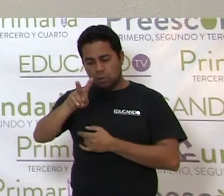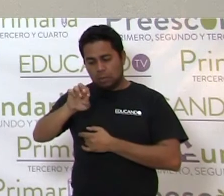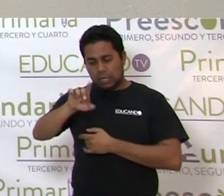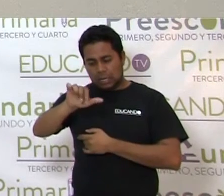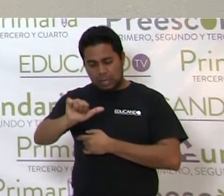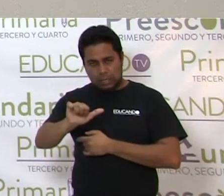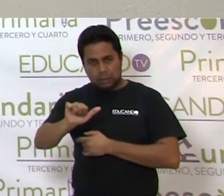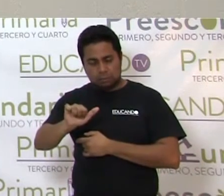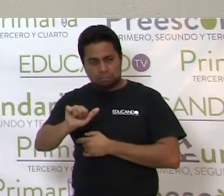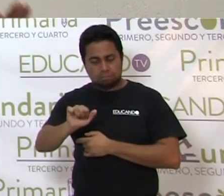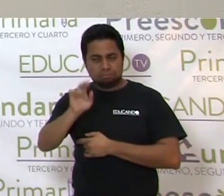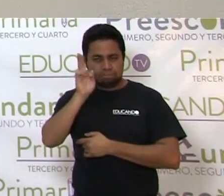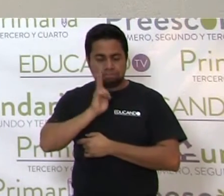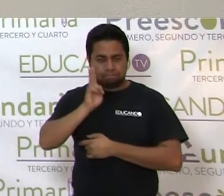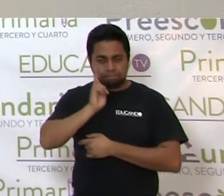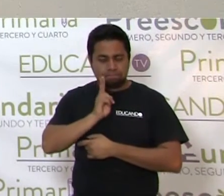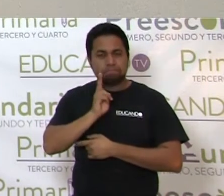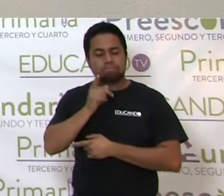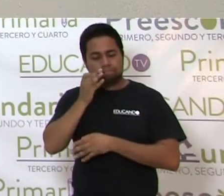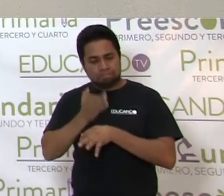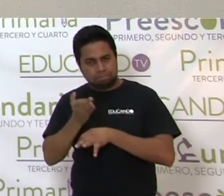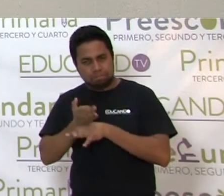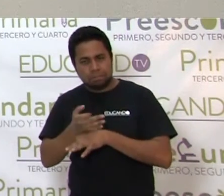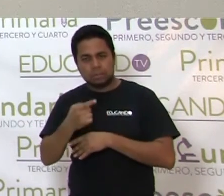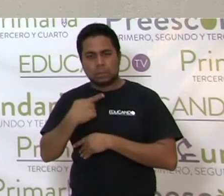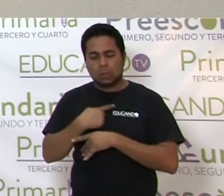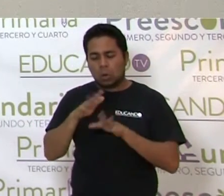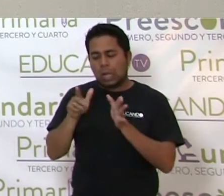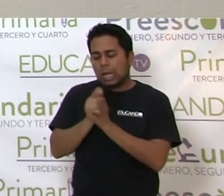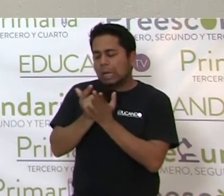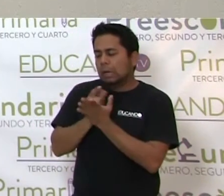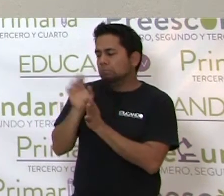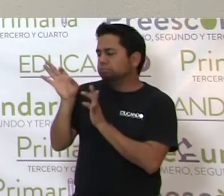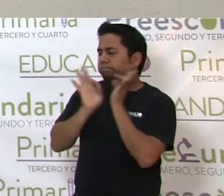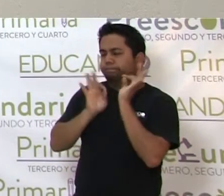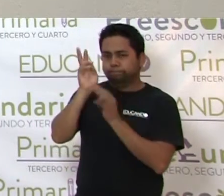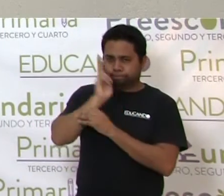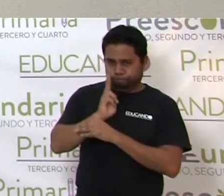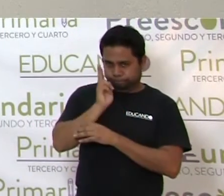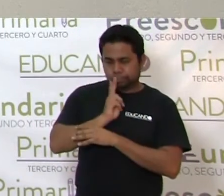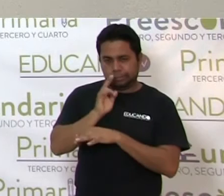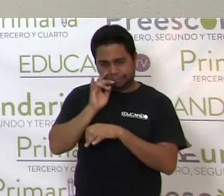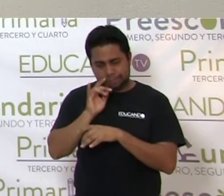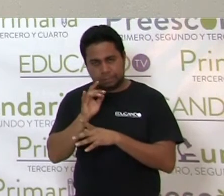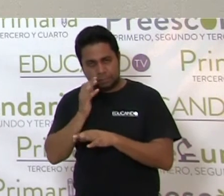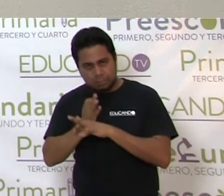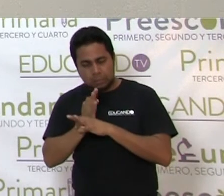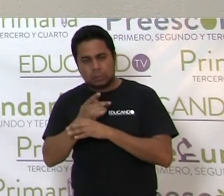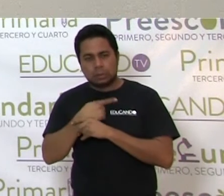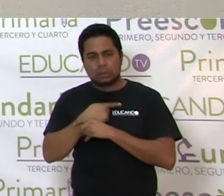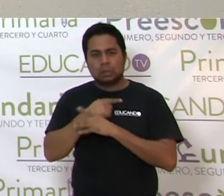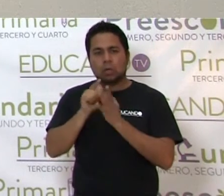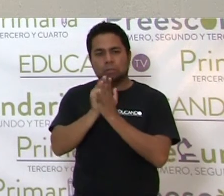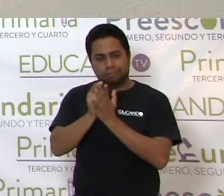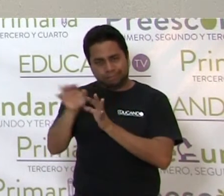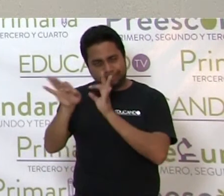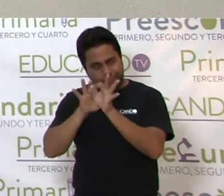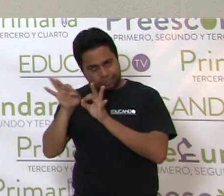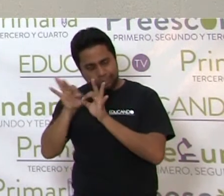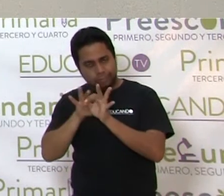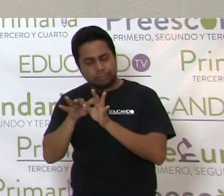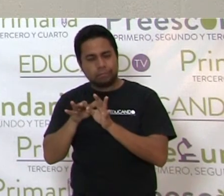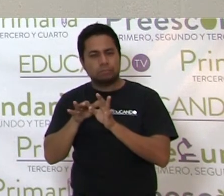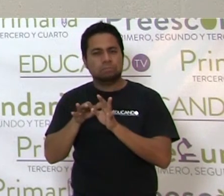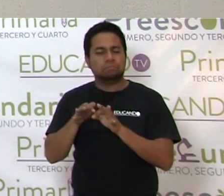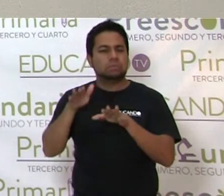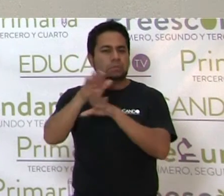Muy bien, pues vamos a hacer el ejercicio de que yo voy a hacer mi antología. Y entonces yo voy a elegir mi antología voy a